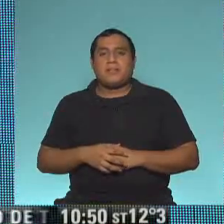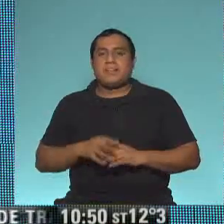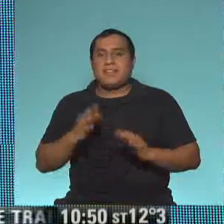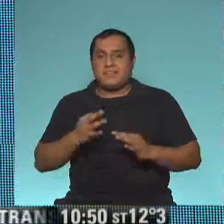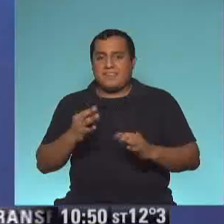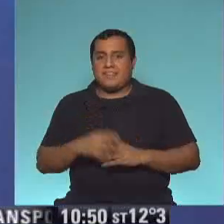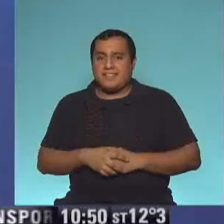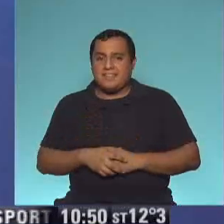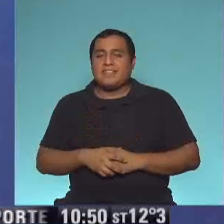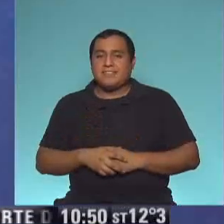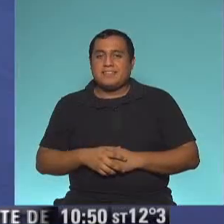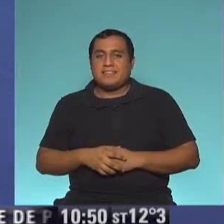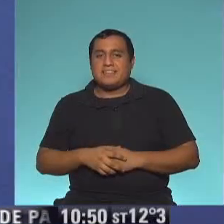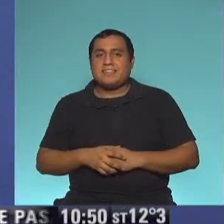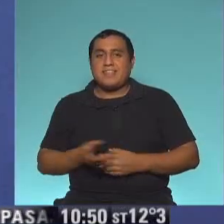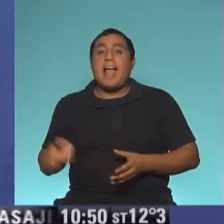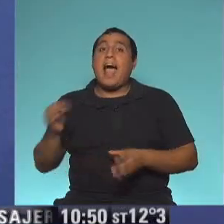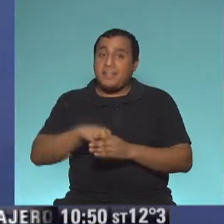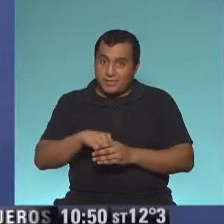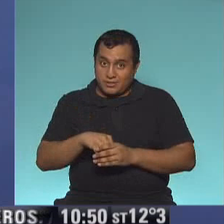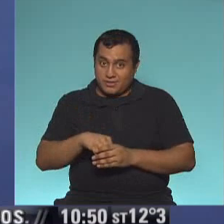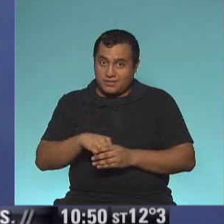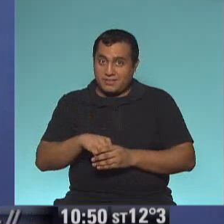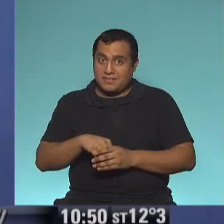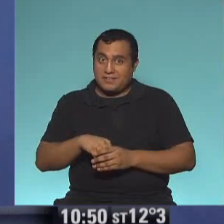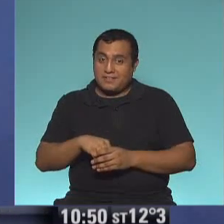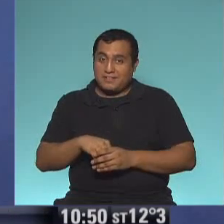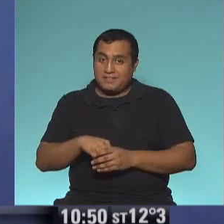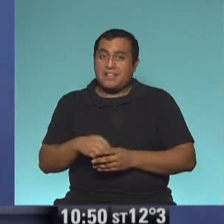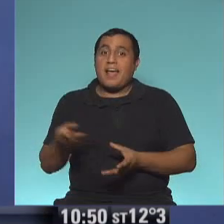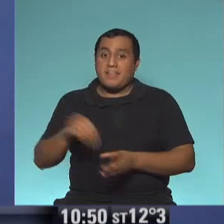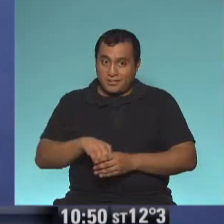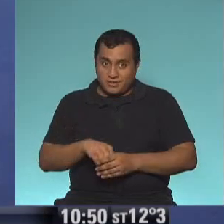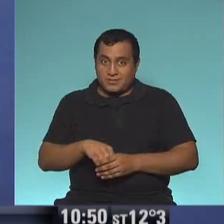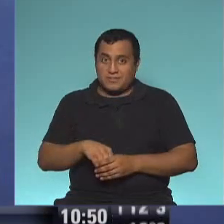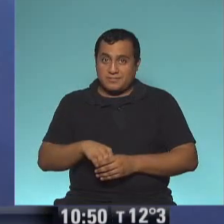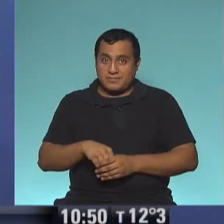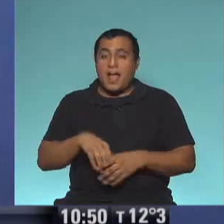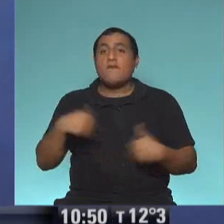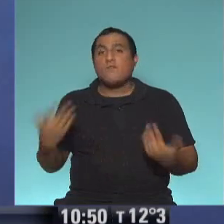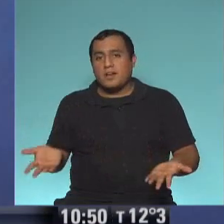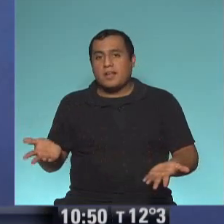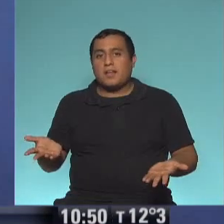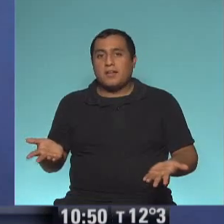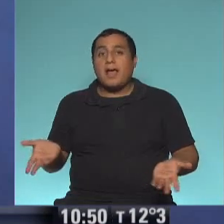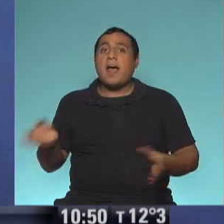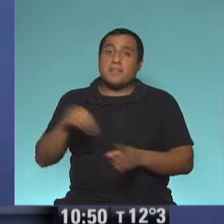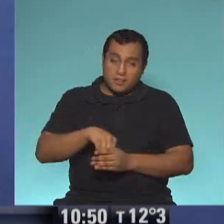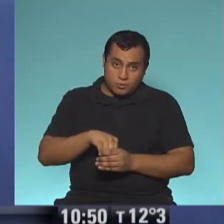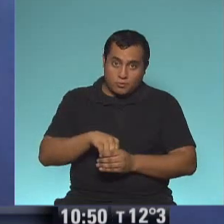Podemos turnar también. Sí. Dije adentro, muy bien. Ernesto nos saltó adentro. Vamos, adentro. Sí. Afuera. Sí.